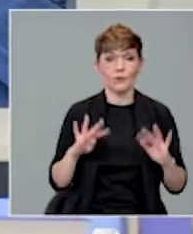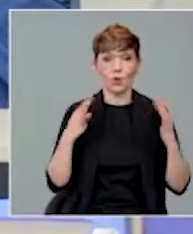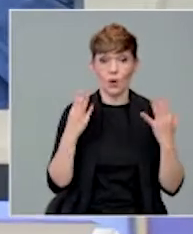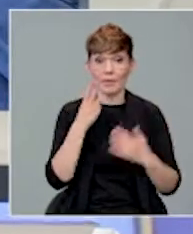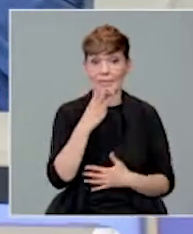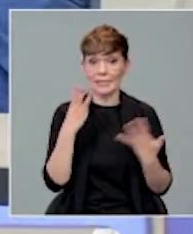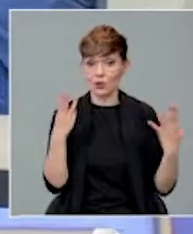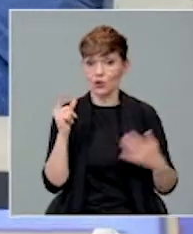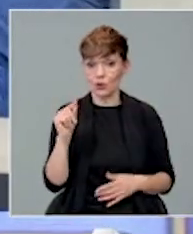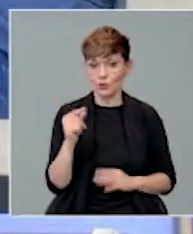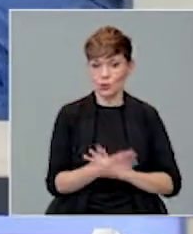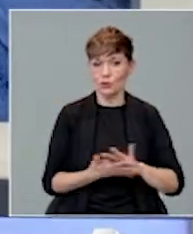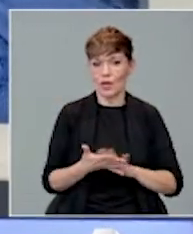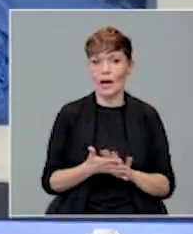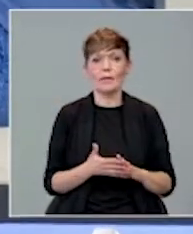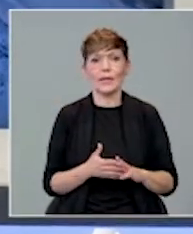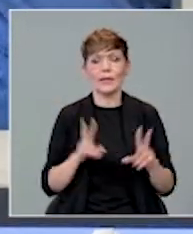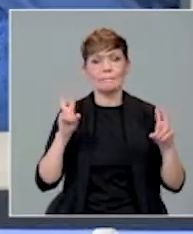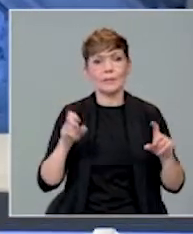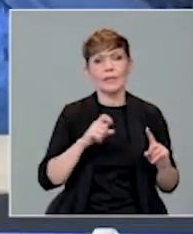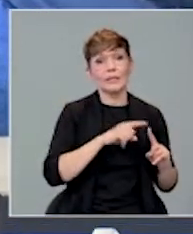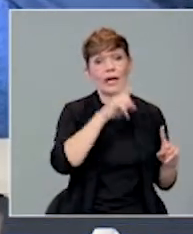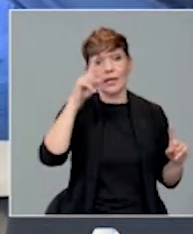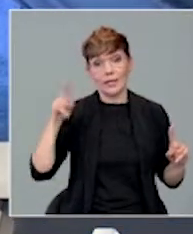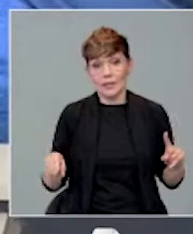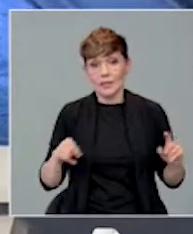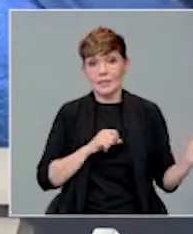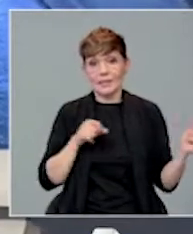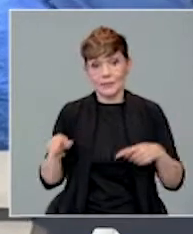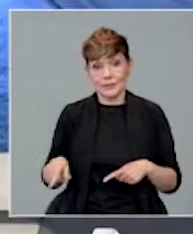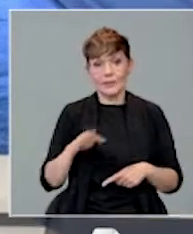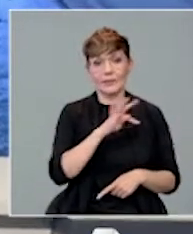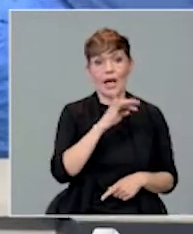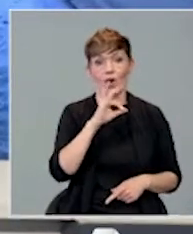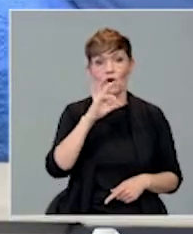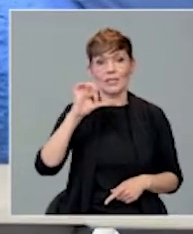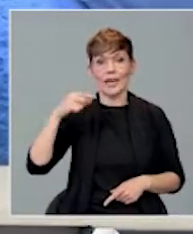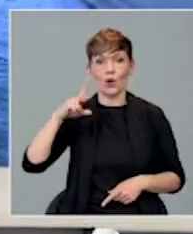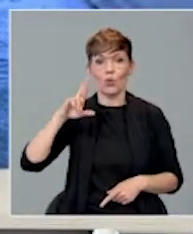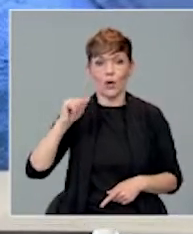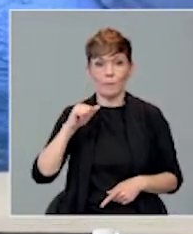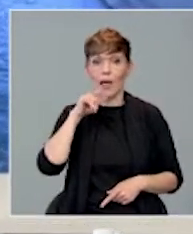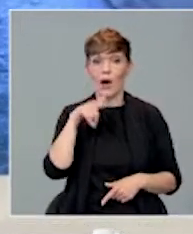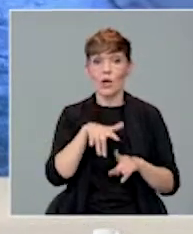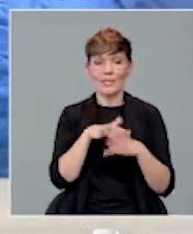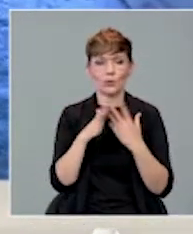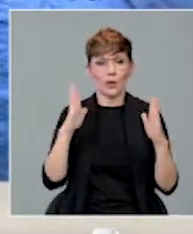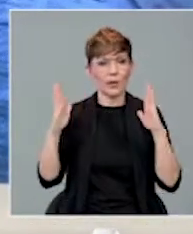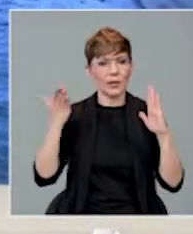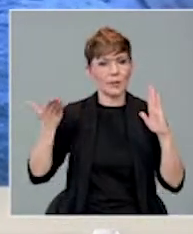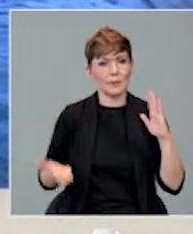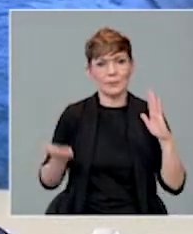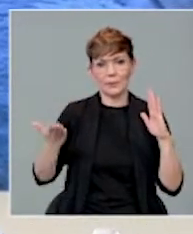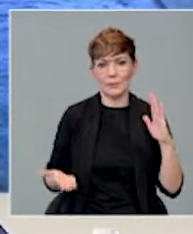9:38, vamos a hablar un rato del acueducto Tajo Segura, porque el momento en el que estamos se puede equiparar en importancia a aquel en el que